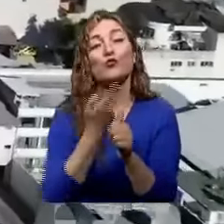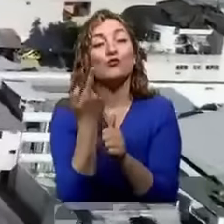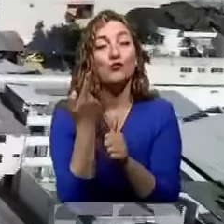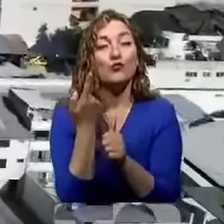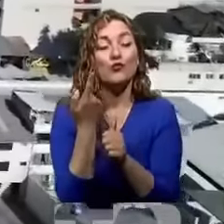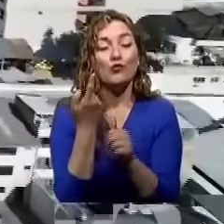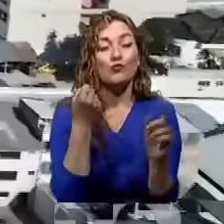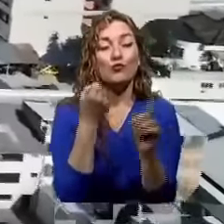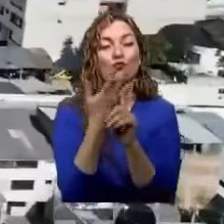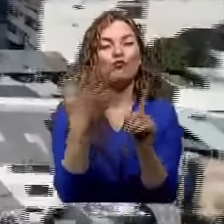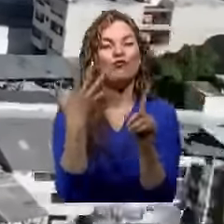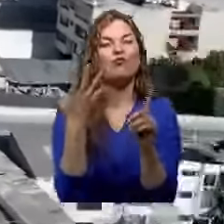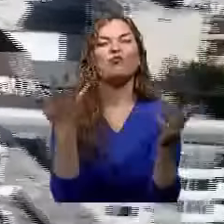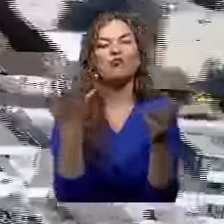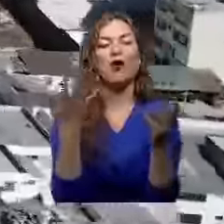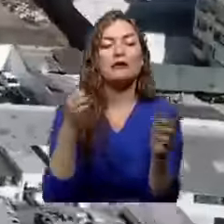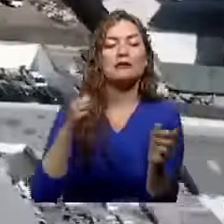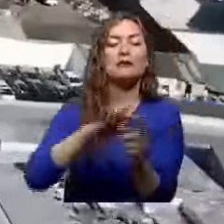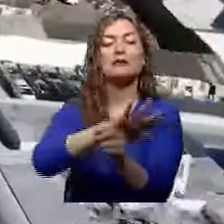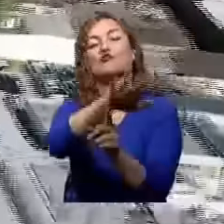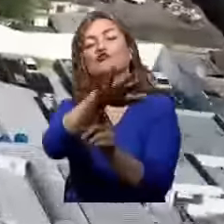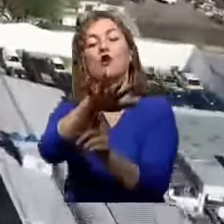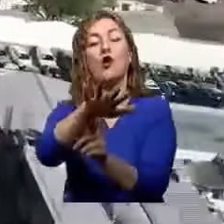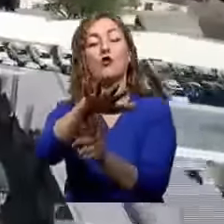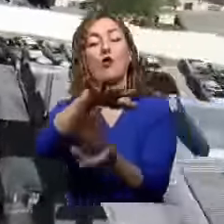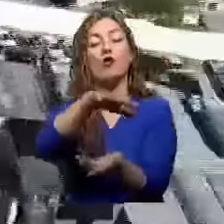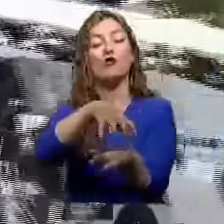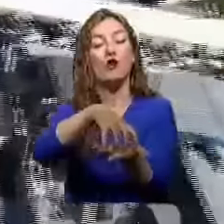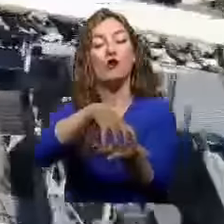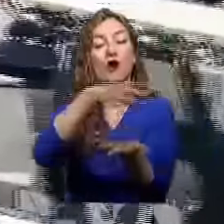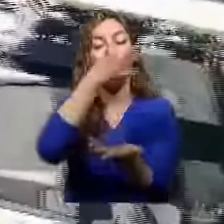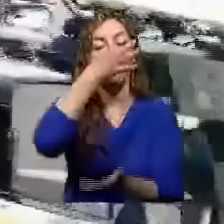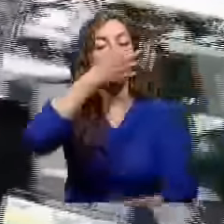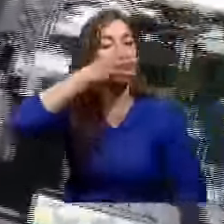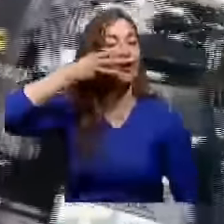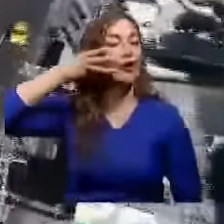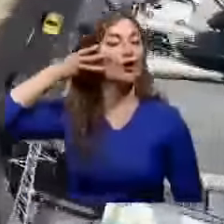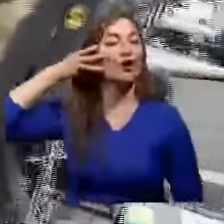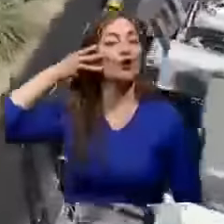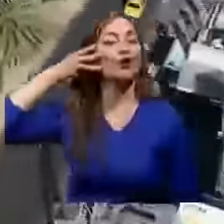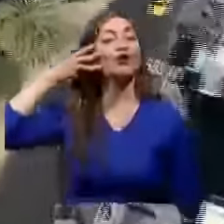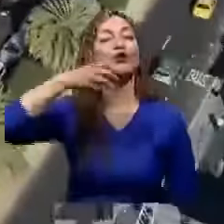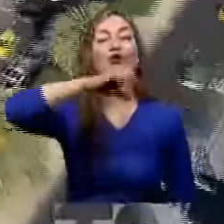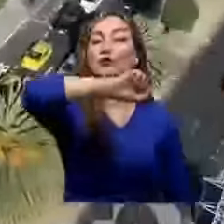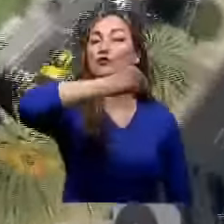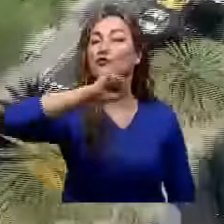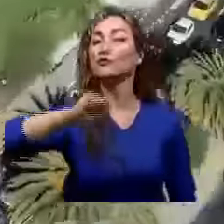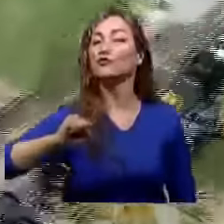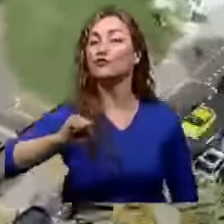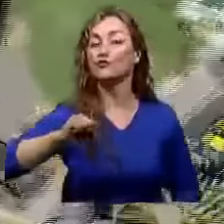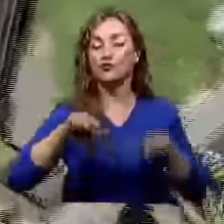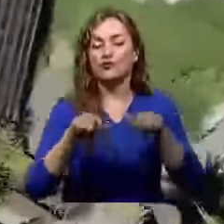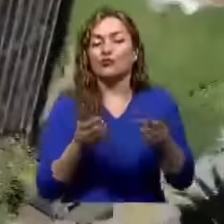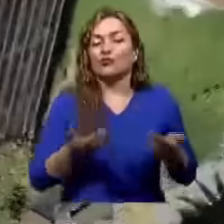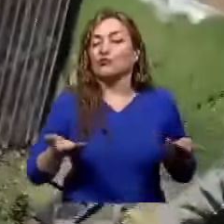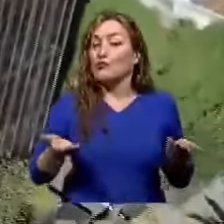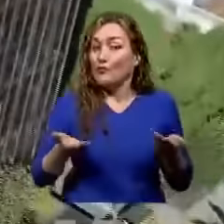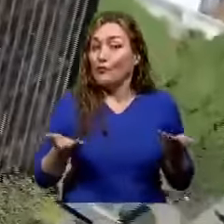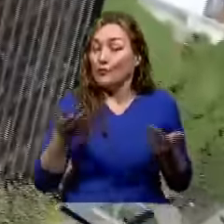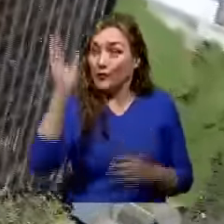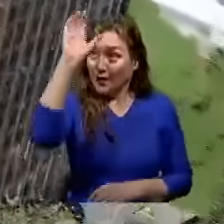las provincias, por ejemplo, de la Amazonía y también de la Sierra y también, me parece, un poquitito de